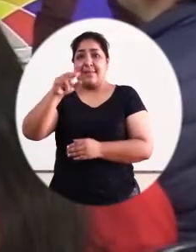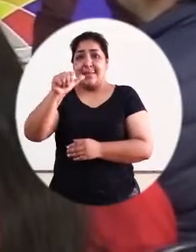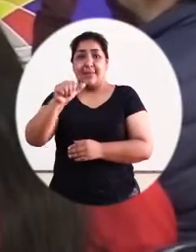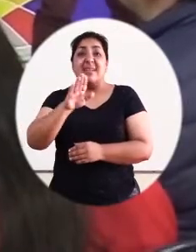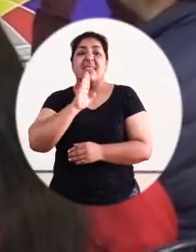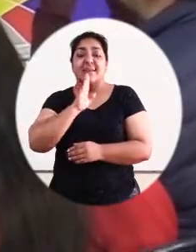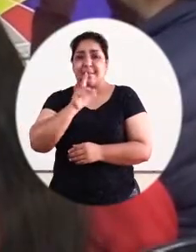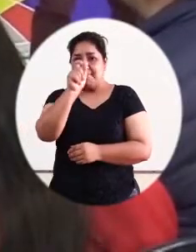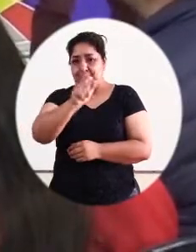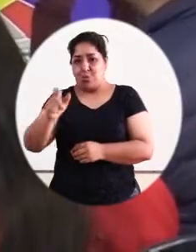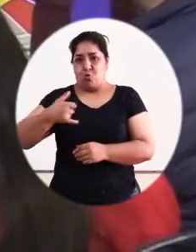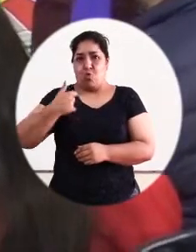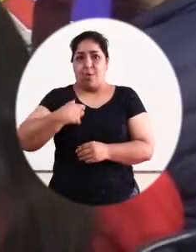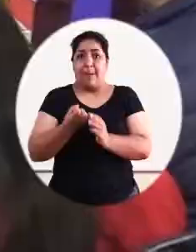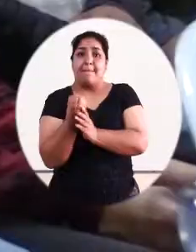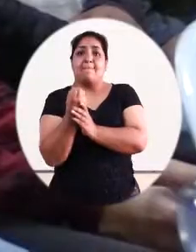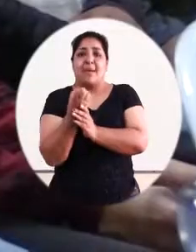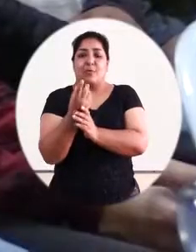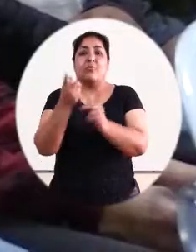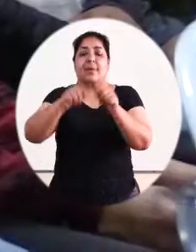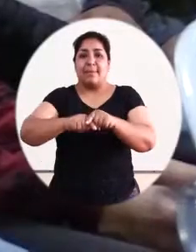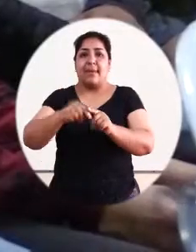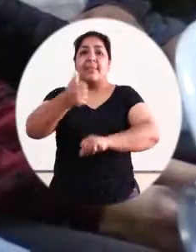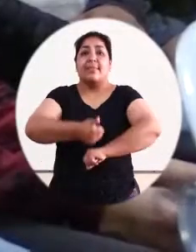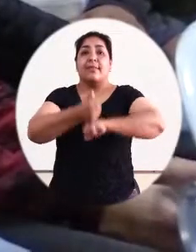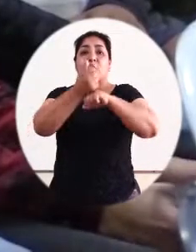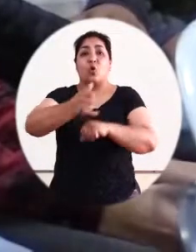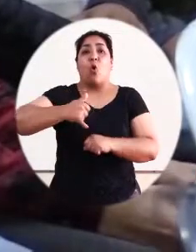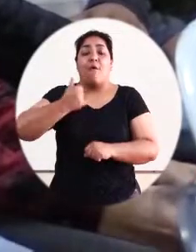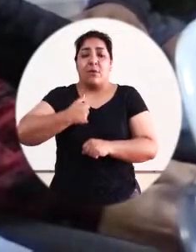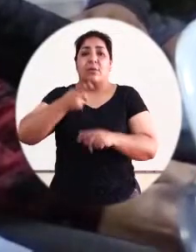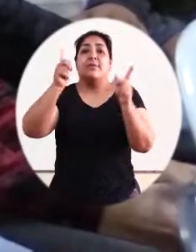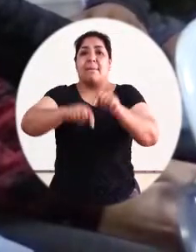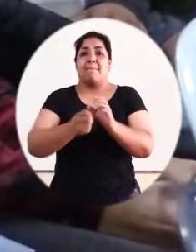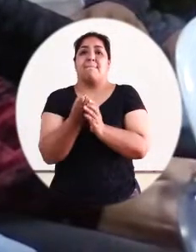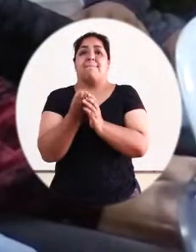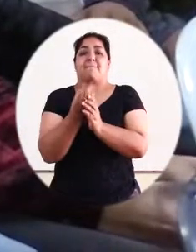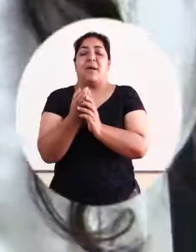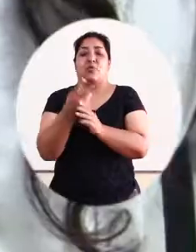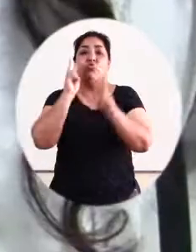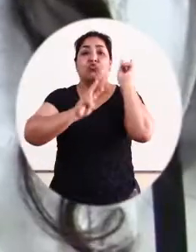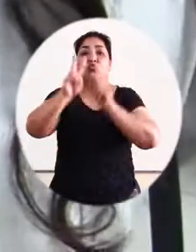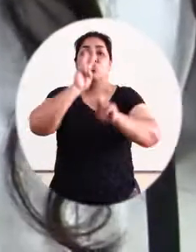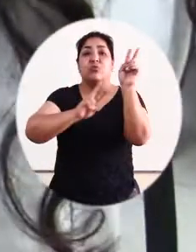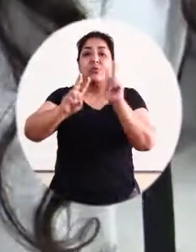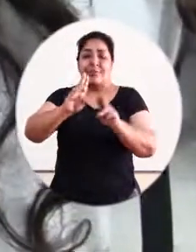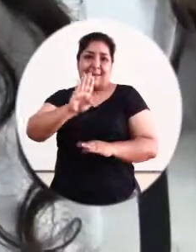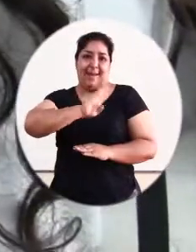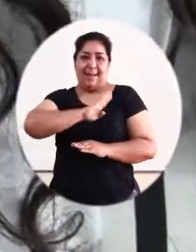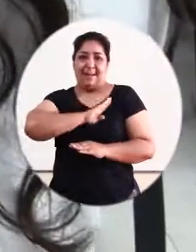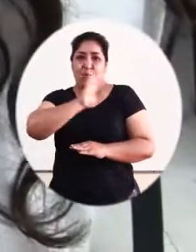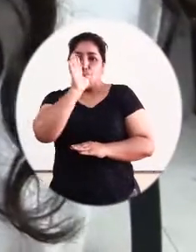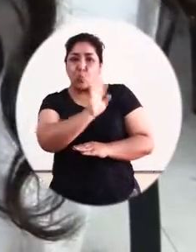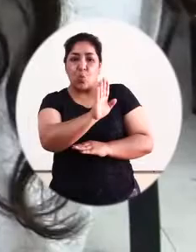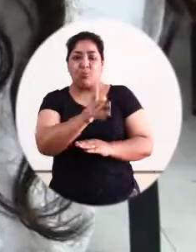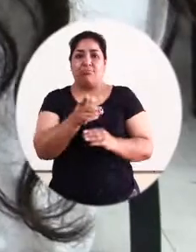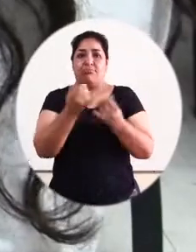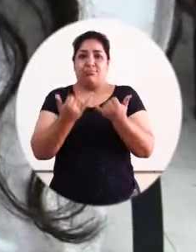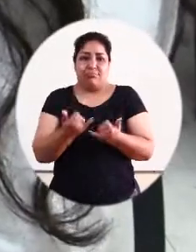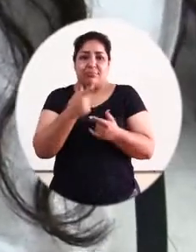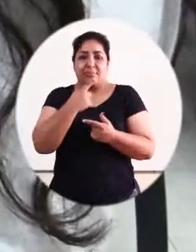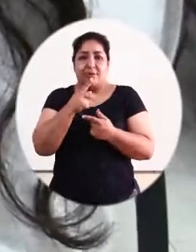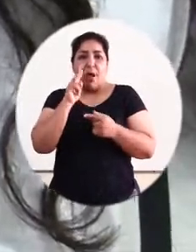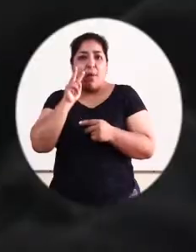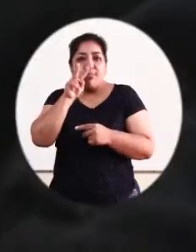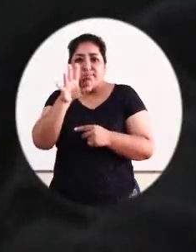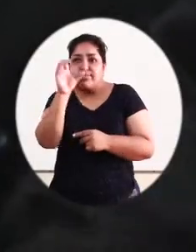cisne con jóvenes de la ciudad de pasto en articulación con dirección de juventud y pasto turístico de la alcaldía municipal permitiendo